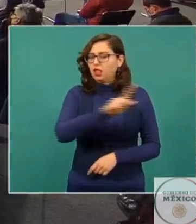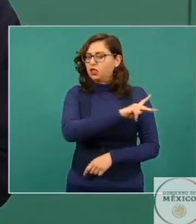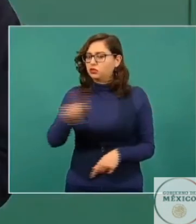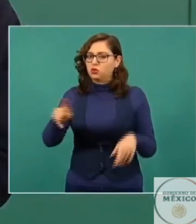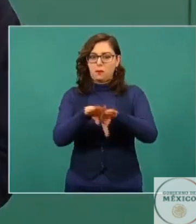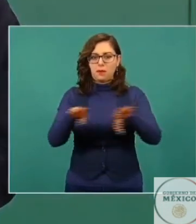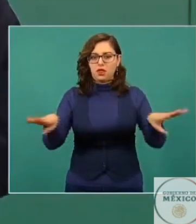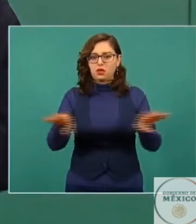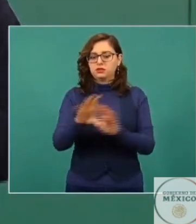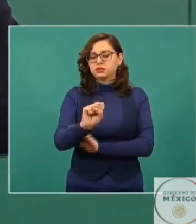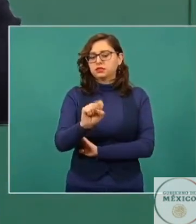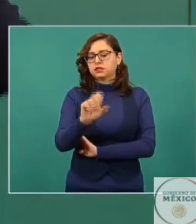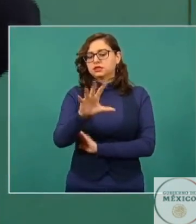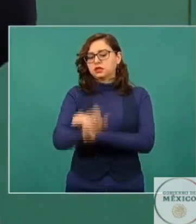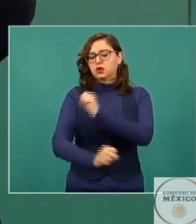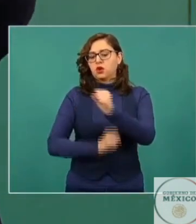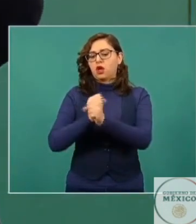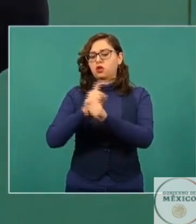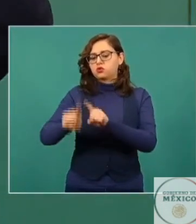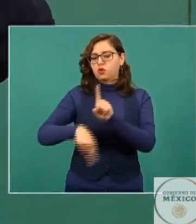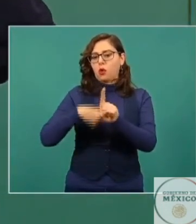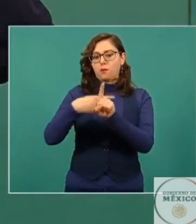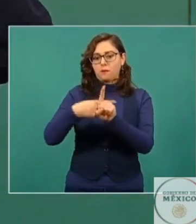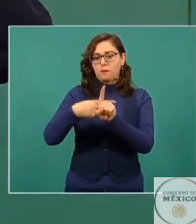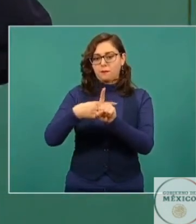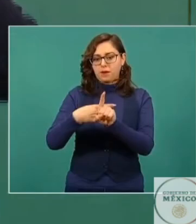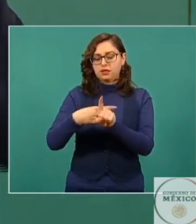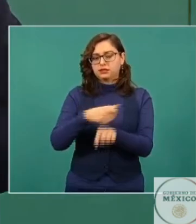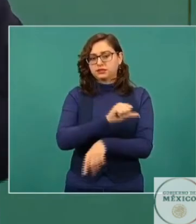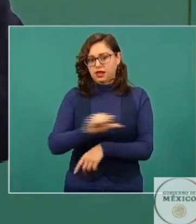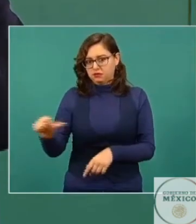Amigos y amigas, vamos a seguir dando información sobre eso. Nos vemos en el próximo video.